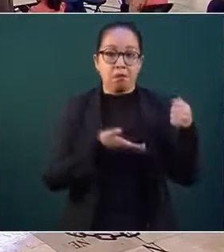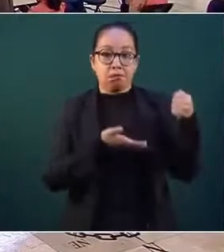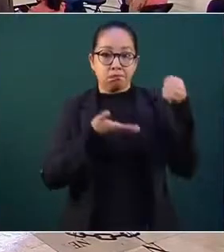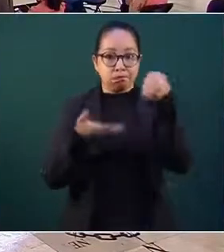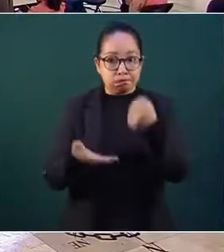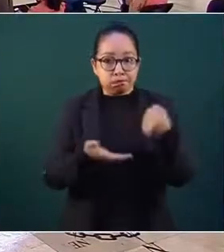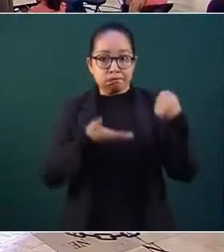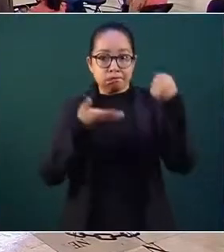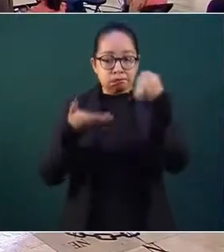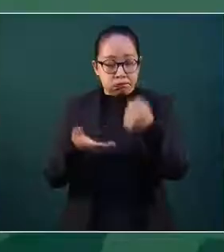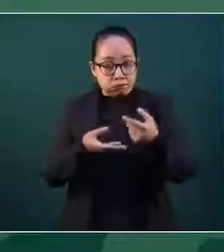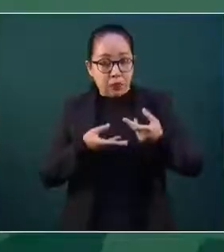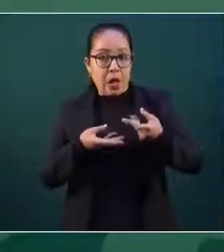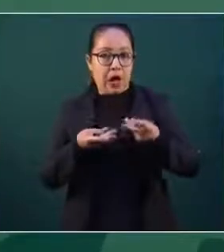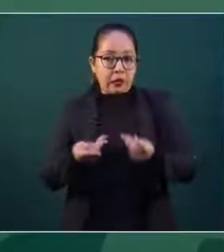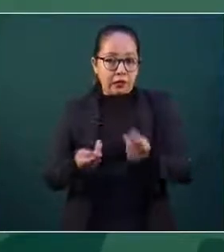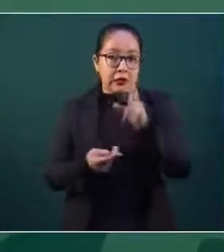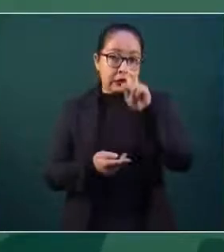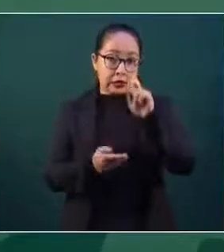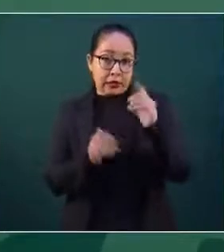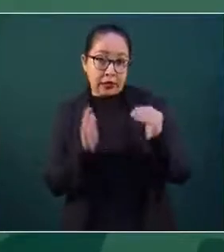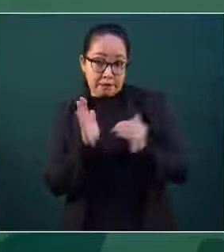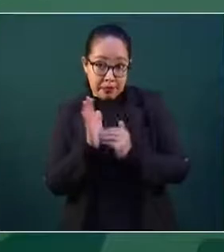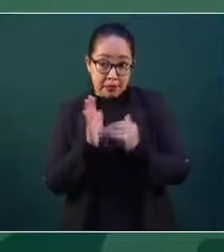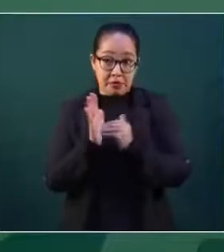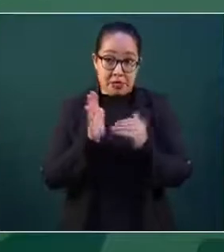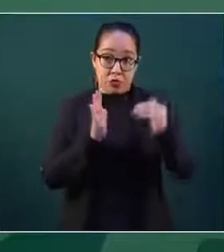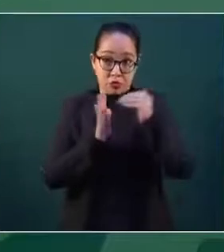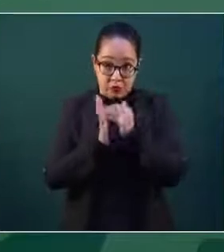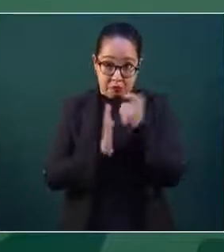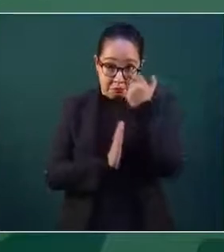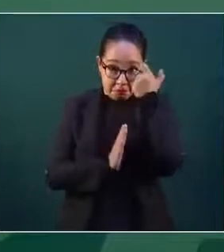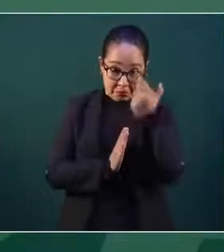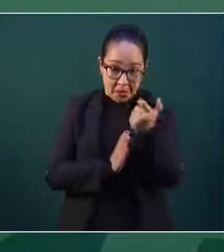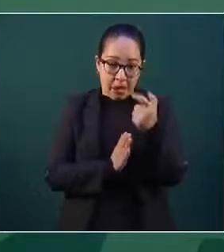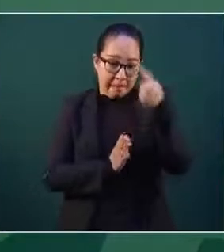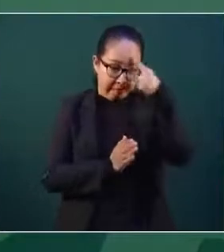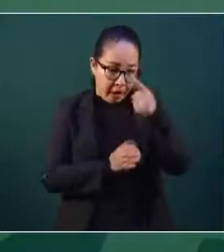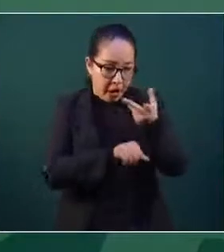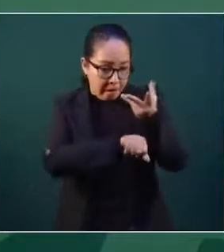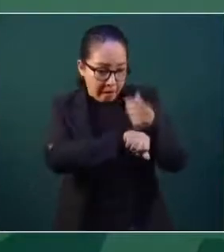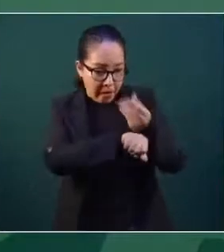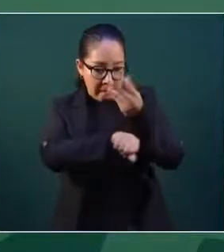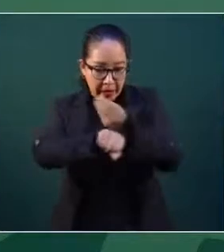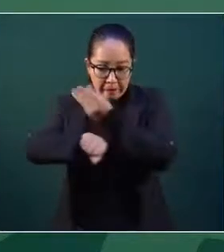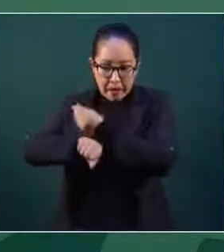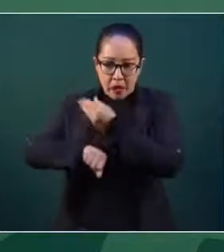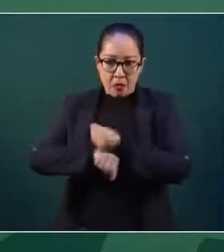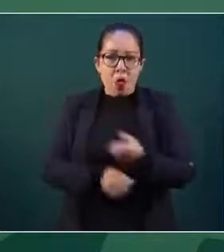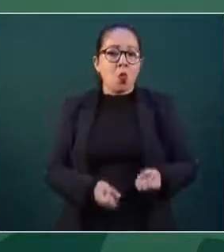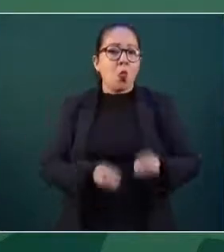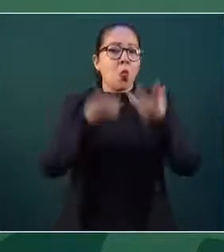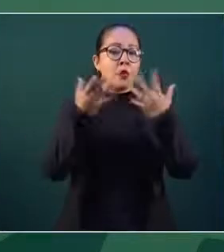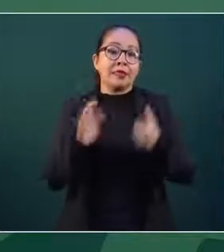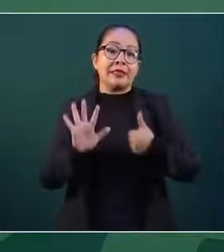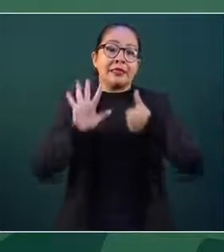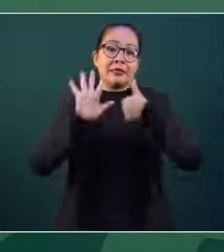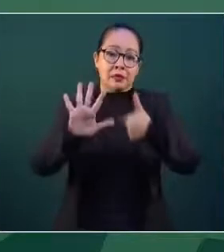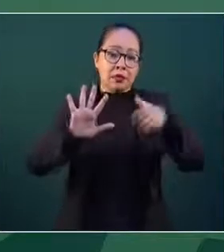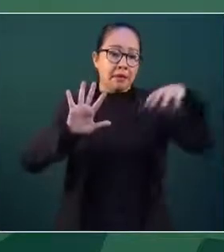casi 30,000 millones de pesos en la rehabilitación de las 6 refinerías